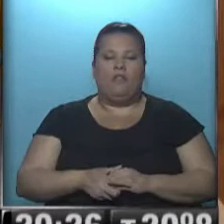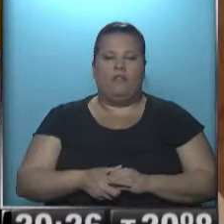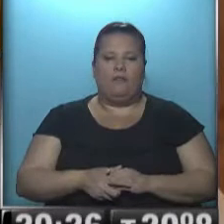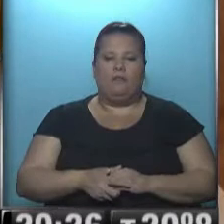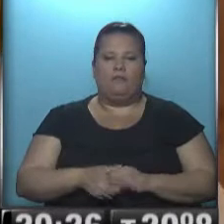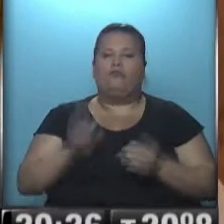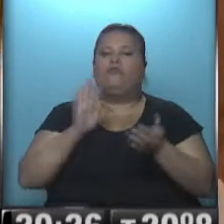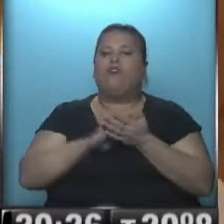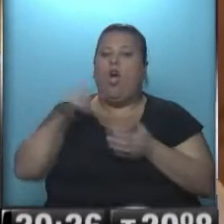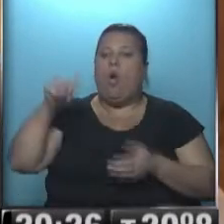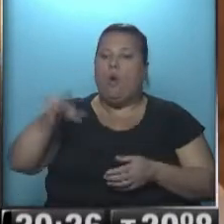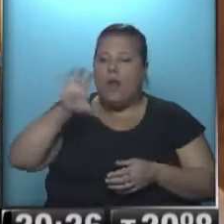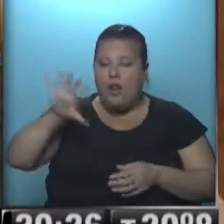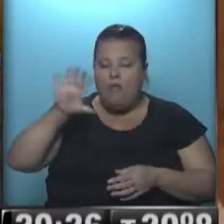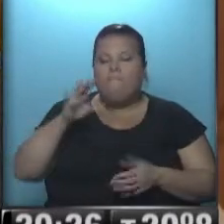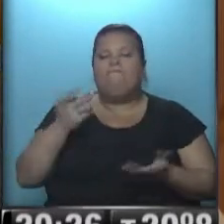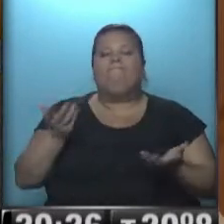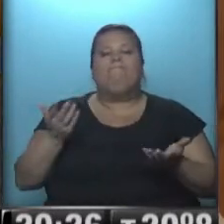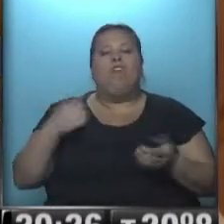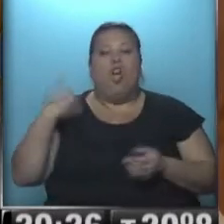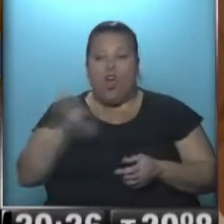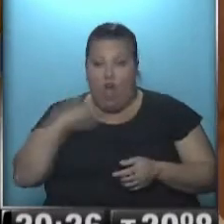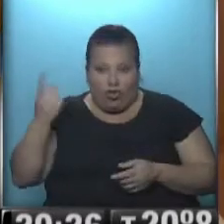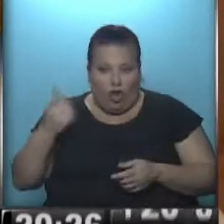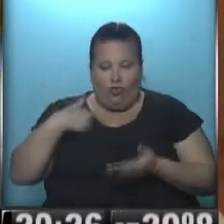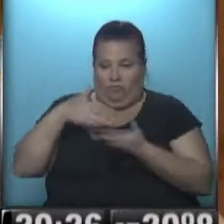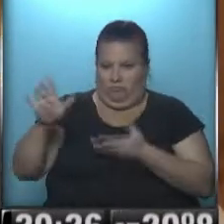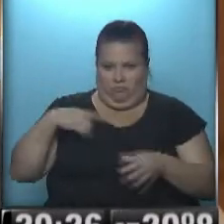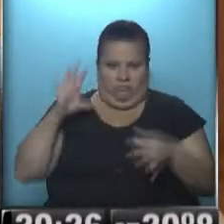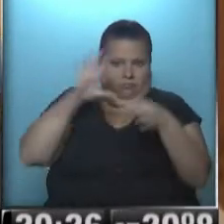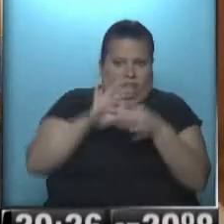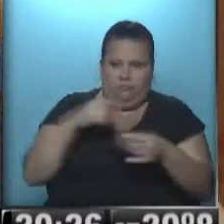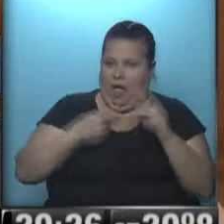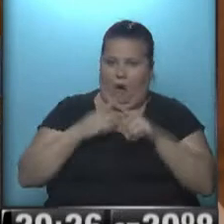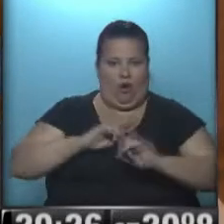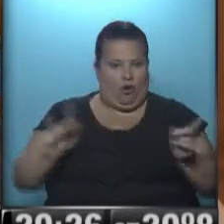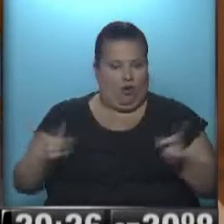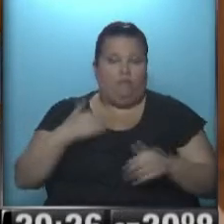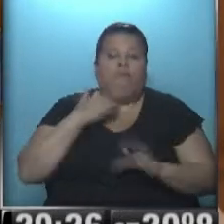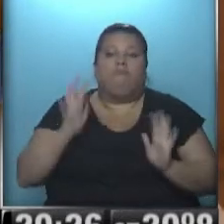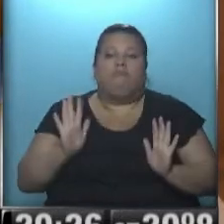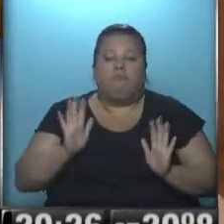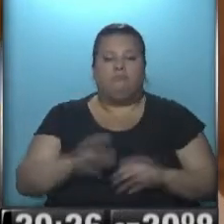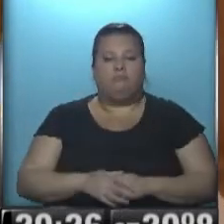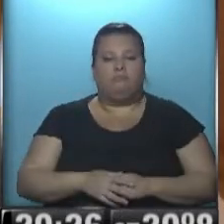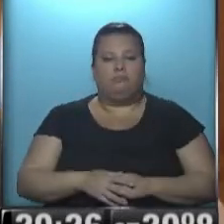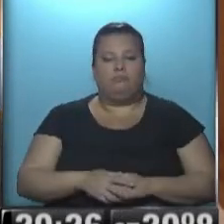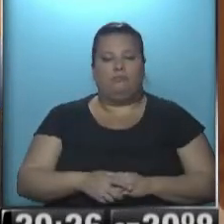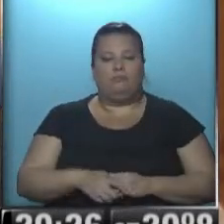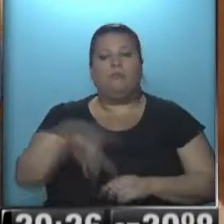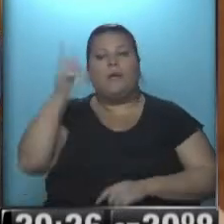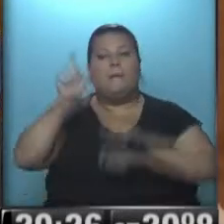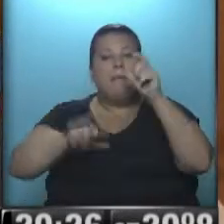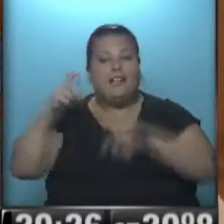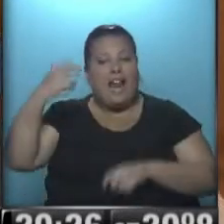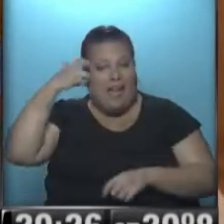peronismo a nivel local? O sea, nosotros descartamos que nosotros no vamos a hacer el acuerdo. Lo que no puedo descartar es que hay candidatos